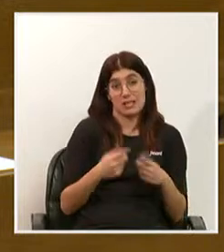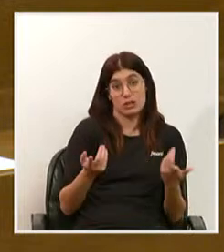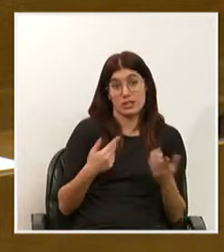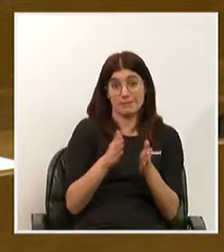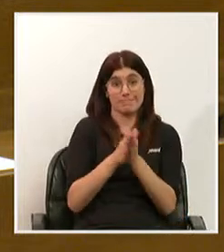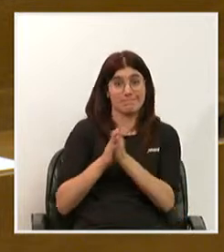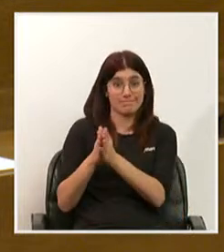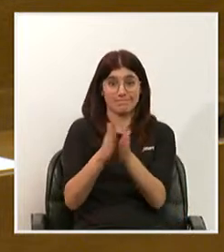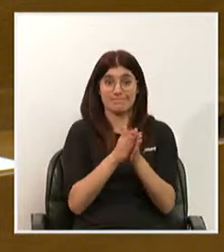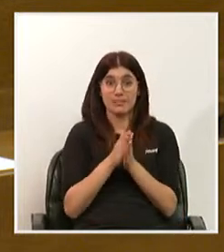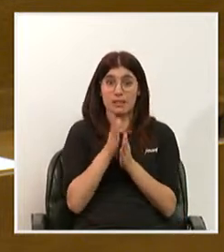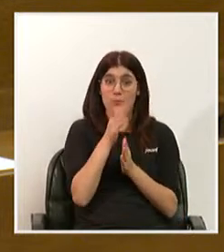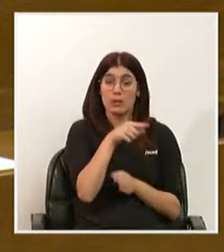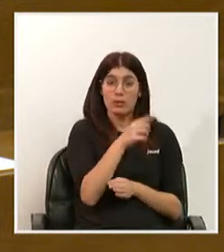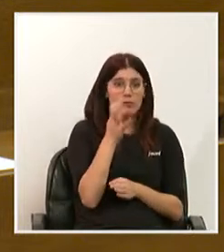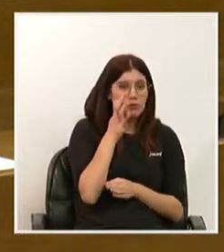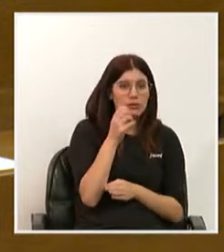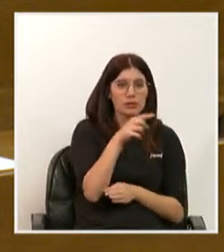compa